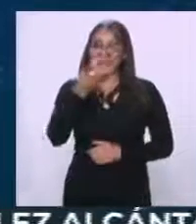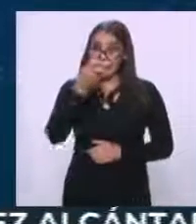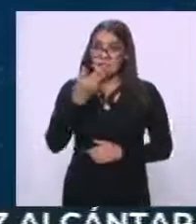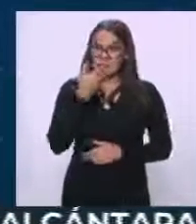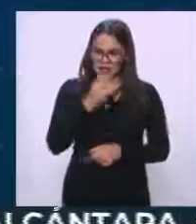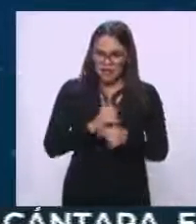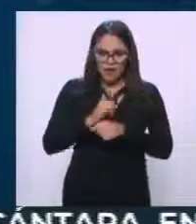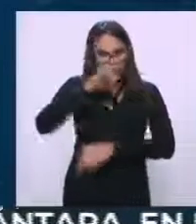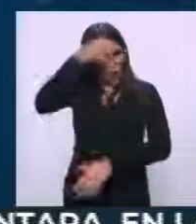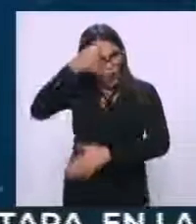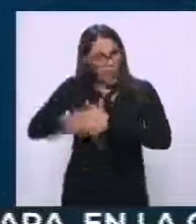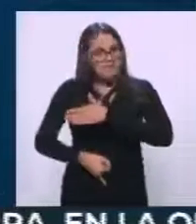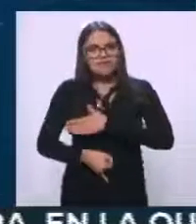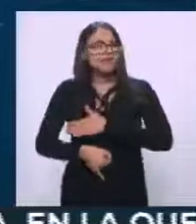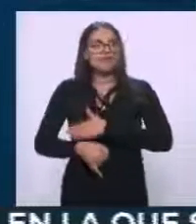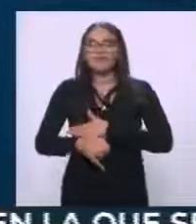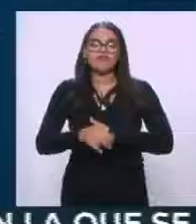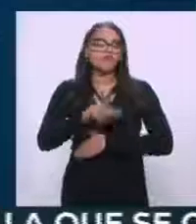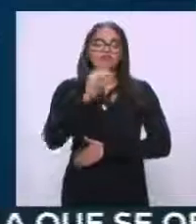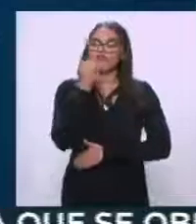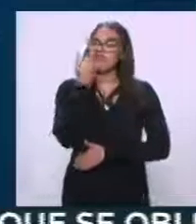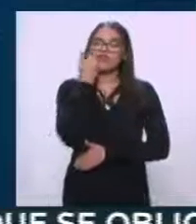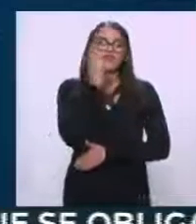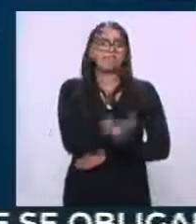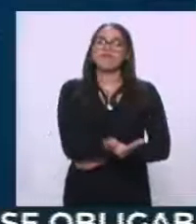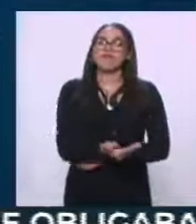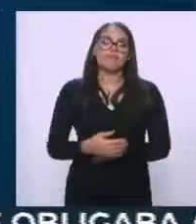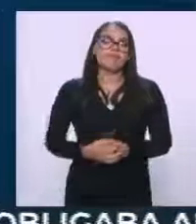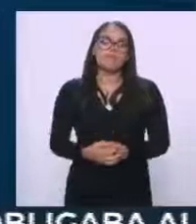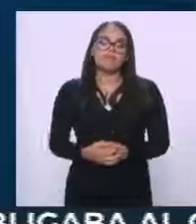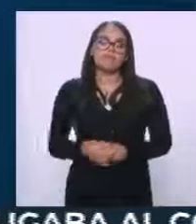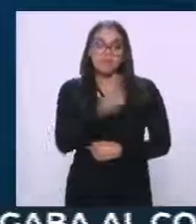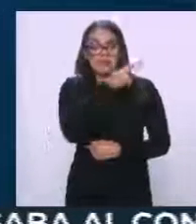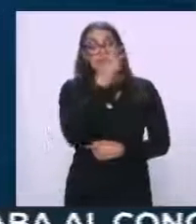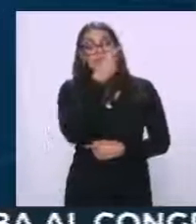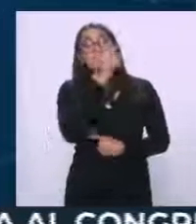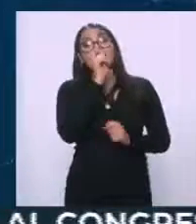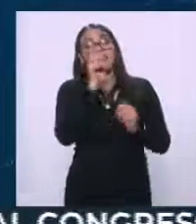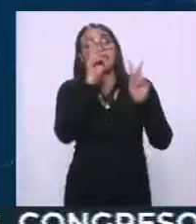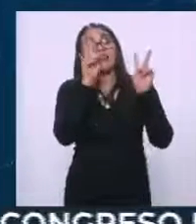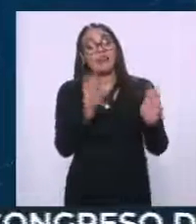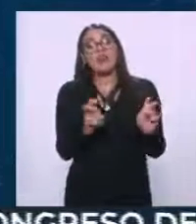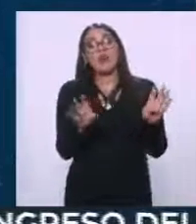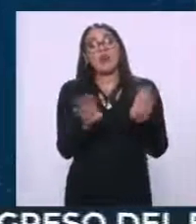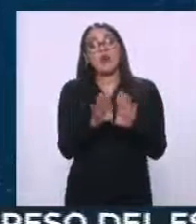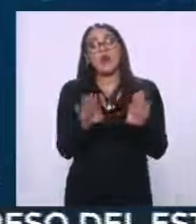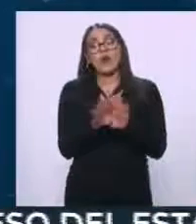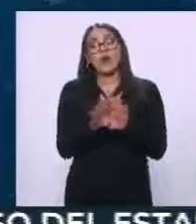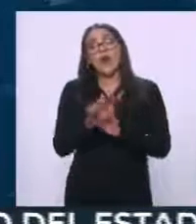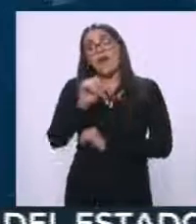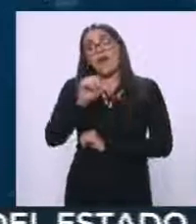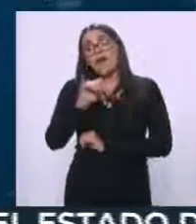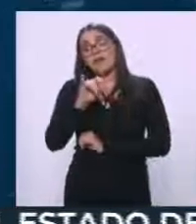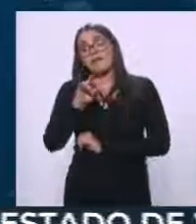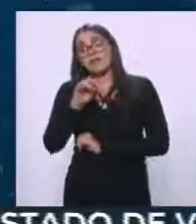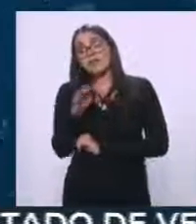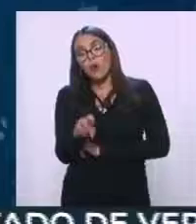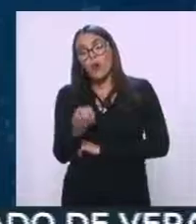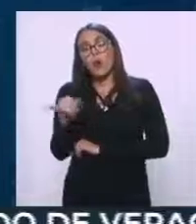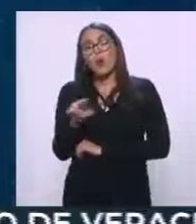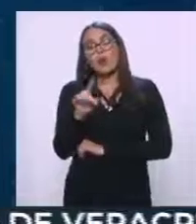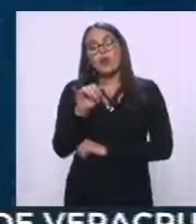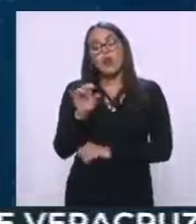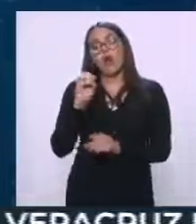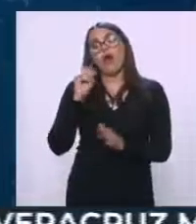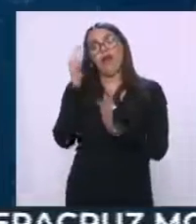fueron a fondo del tema y quisieron eliminar algo que ellos llamaron que sería incurrir en activismo jurídico, en activismo